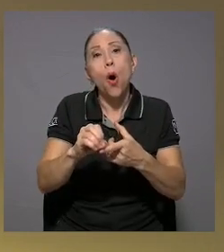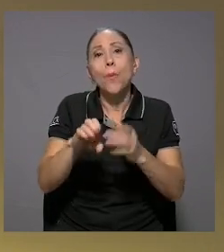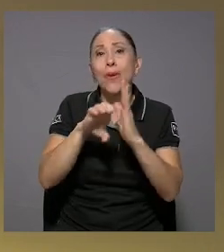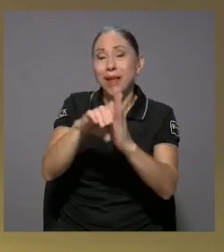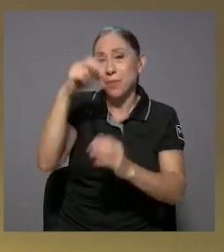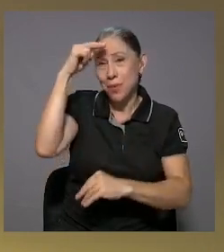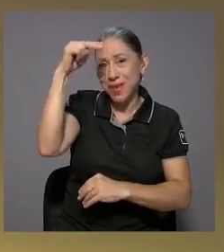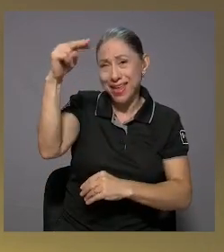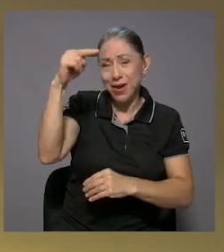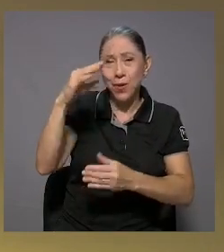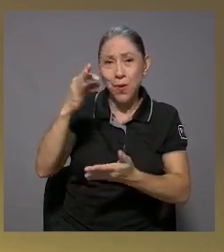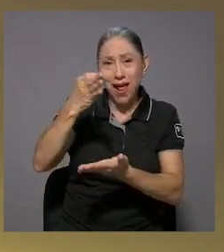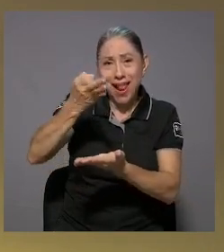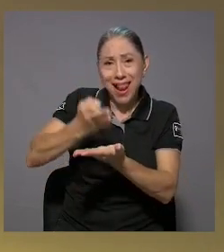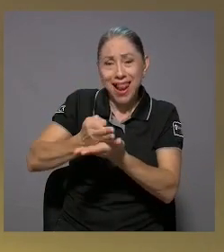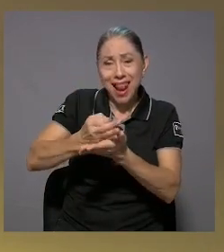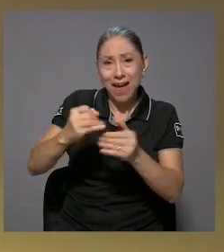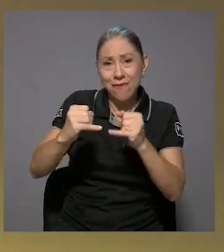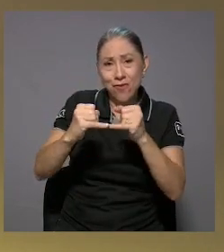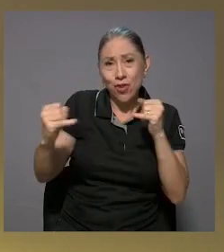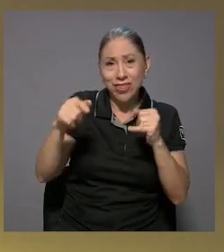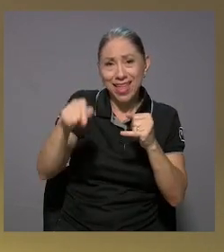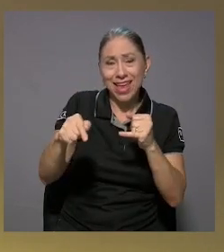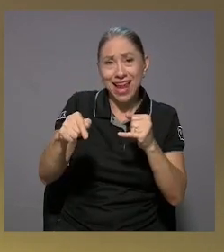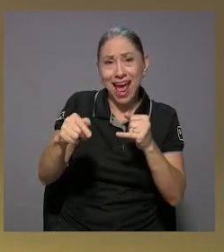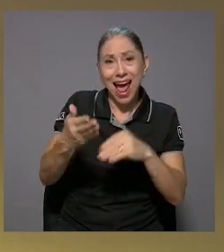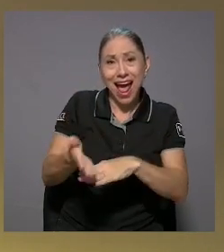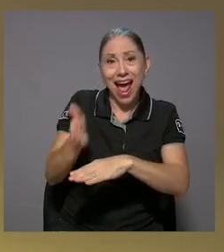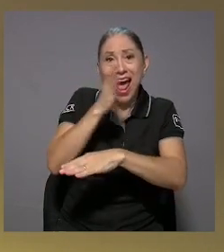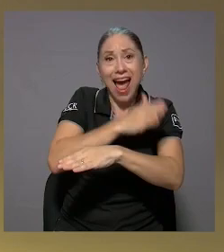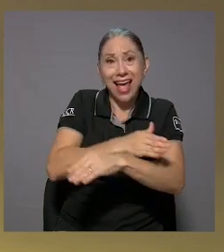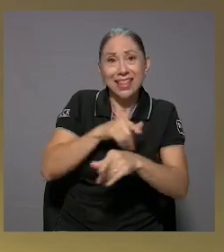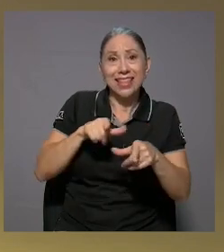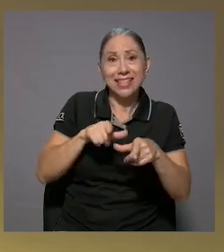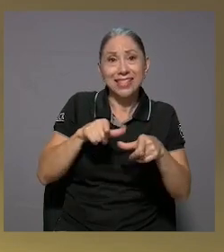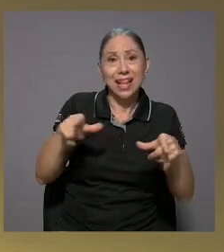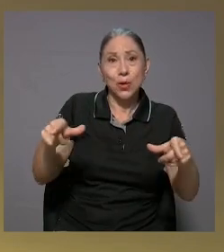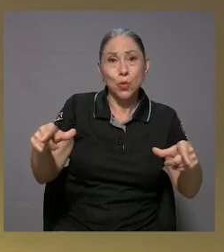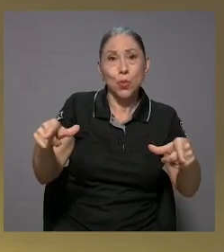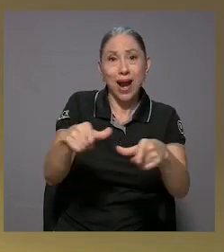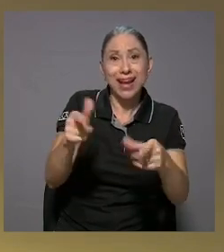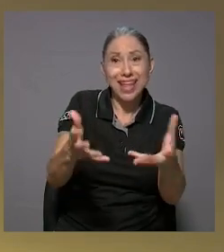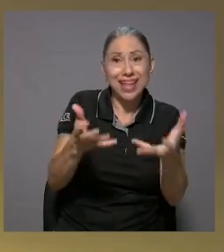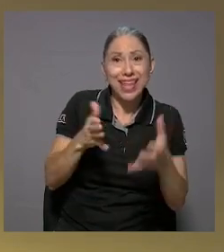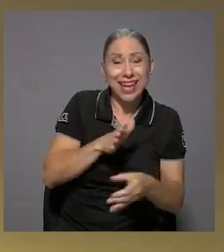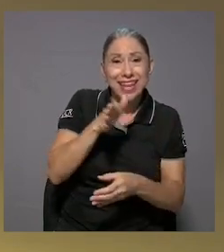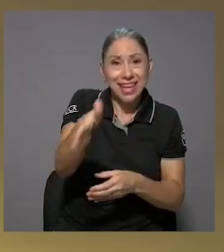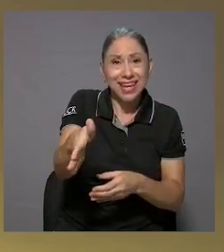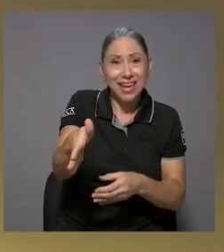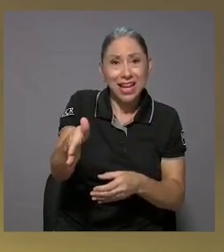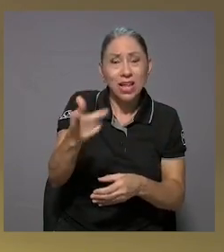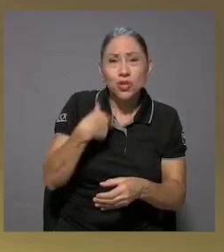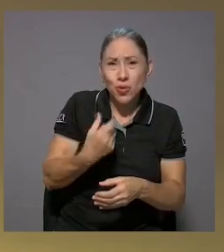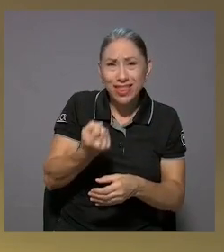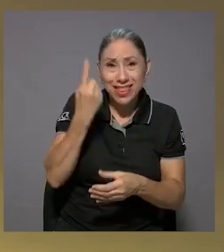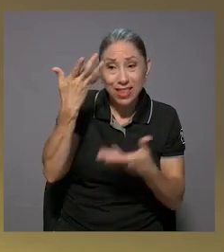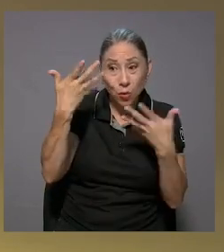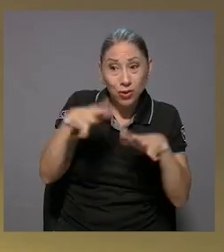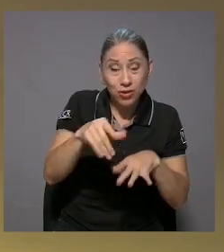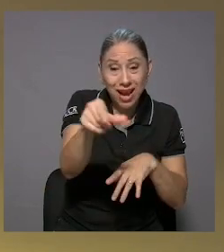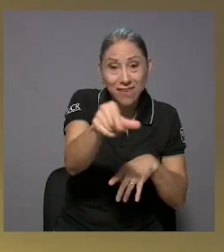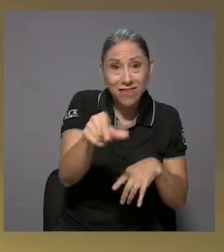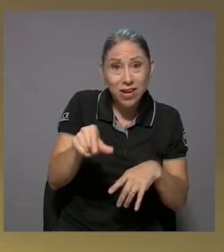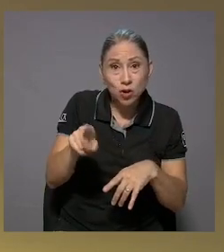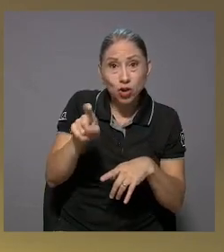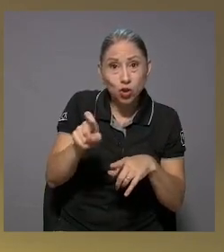digamos, en México, que es la frontera previa al lugar donde ellos quieren ir, pues entiendo que una vez que pasan el